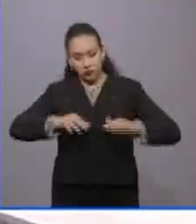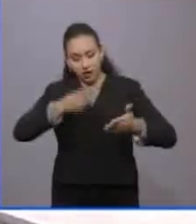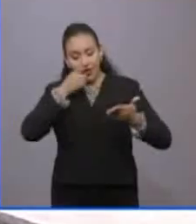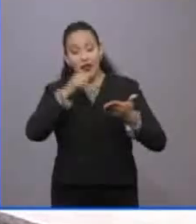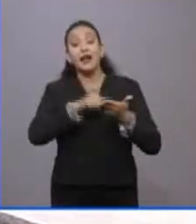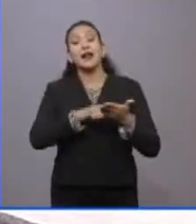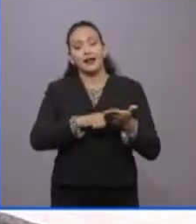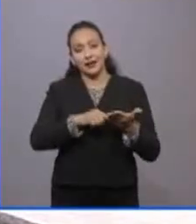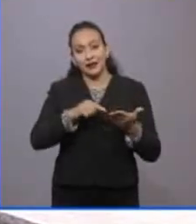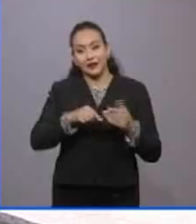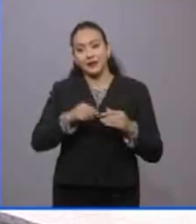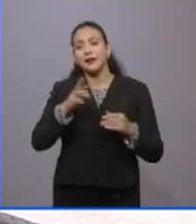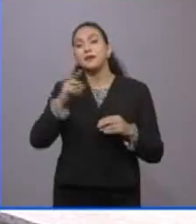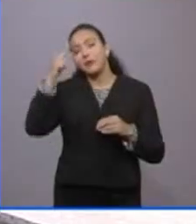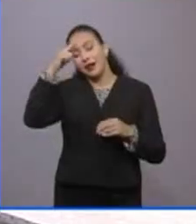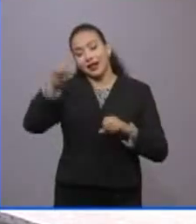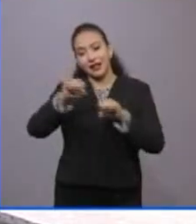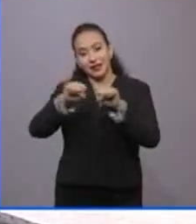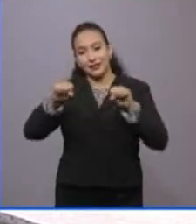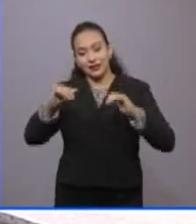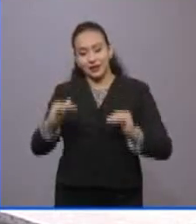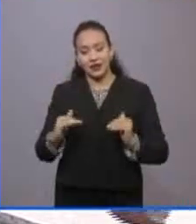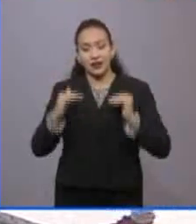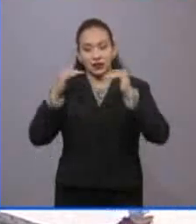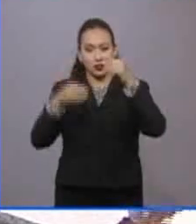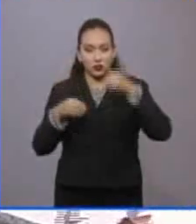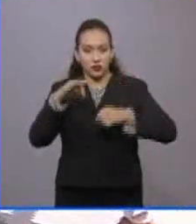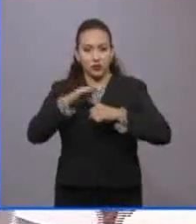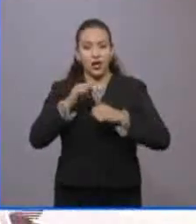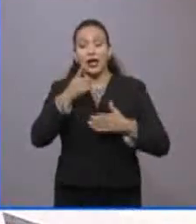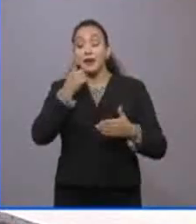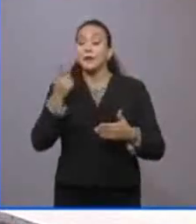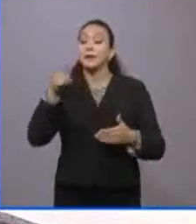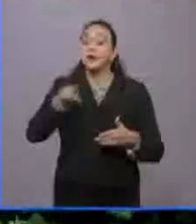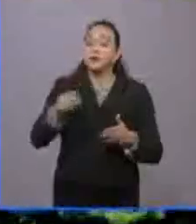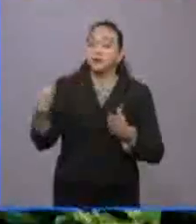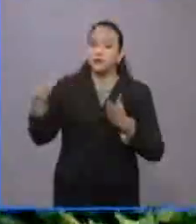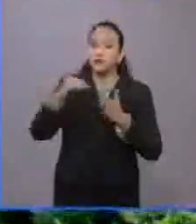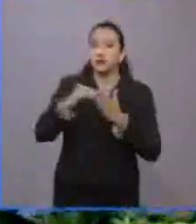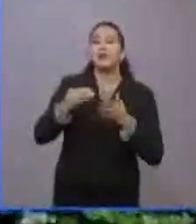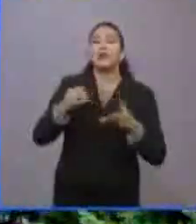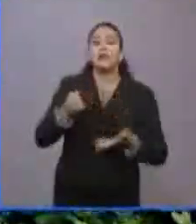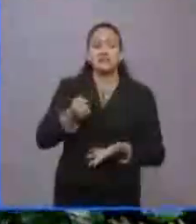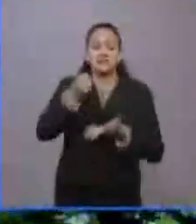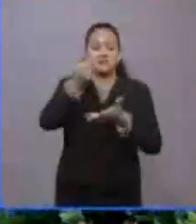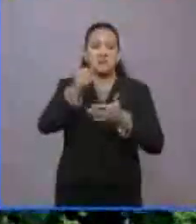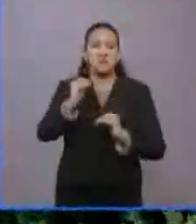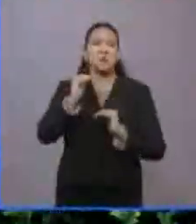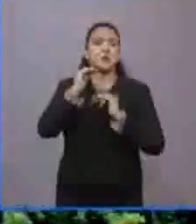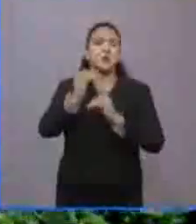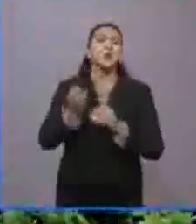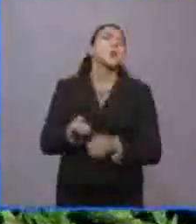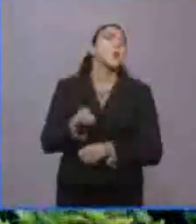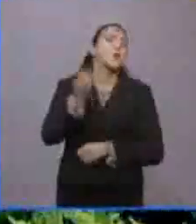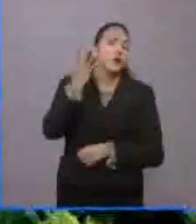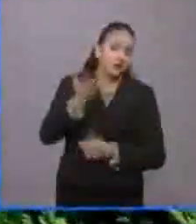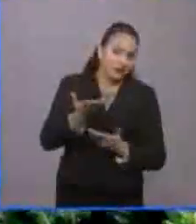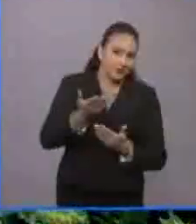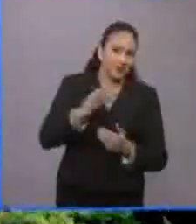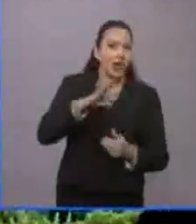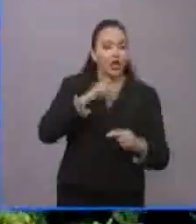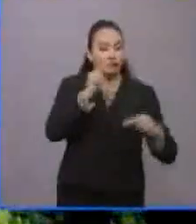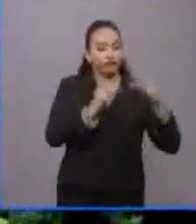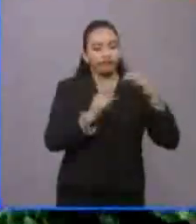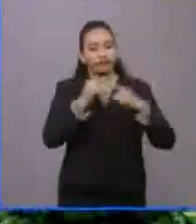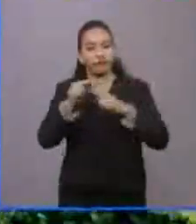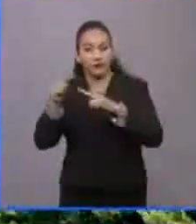la resolución de la Sala Superior del Tribunal Electoral, en la que ordenó establecer un tope de gastos de campaña diferenciado, tomando en cuenta